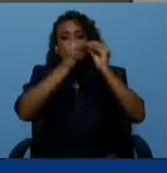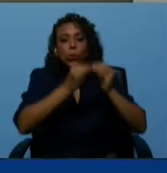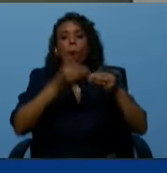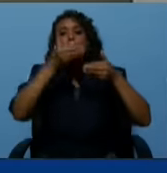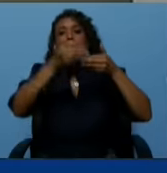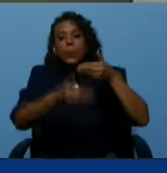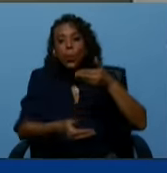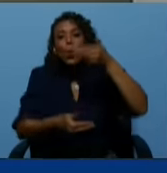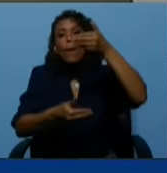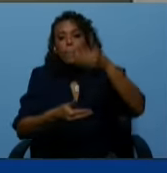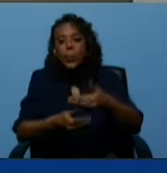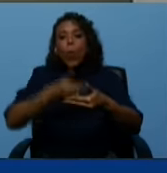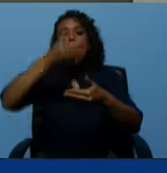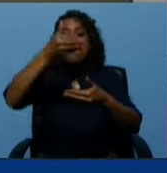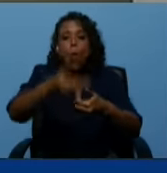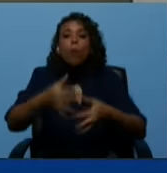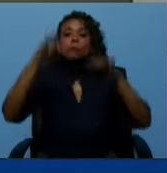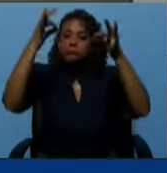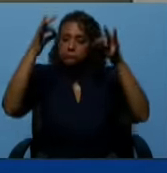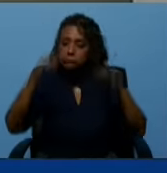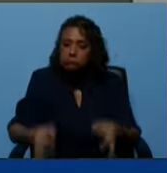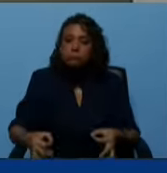restablecimiento seguro,